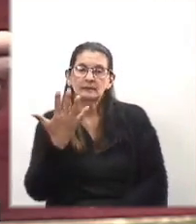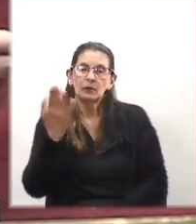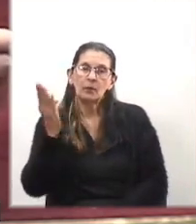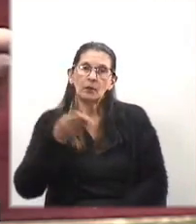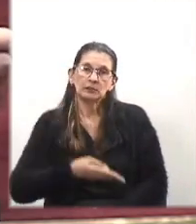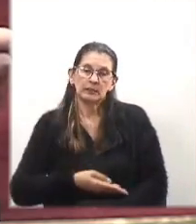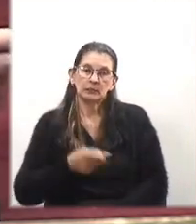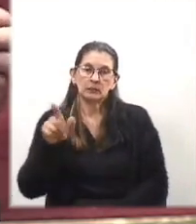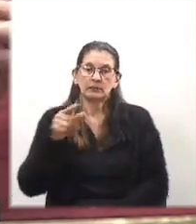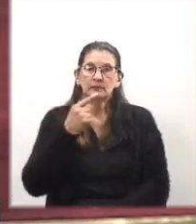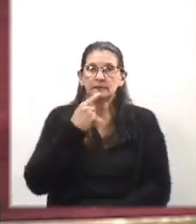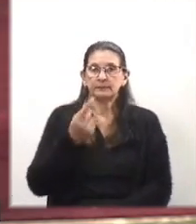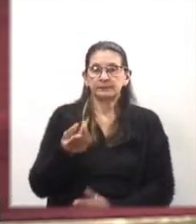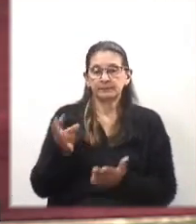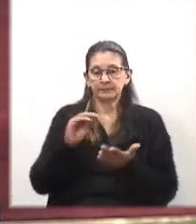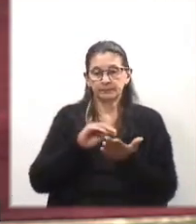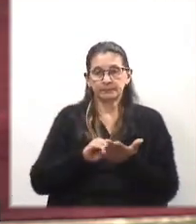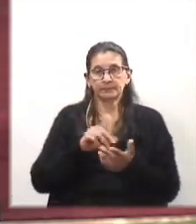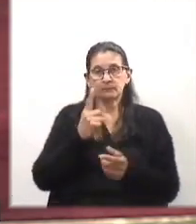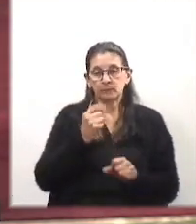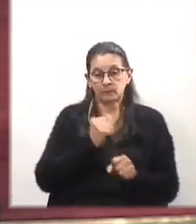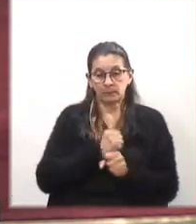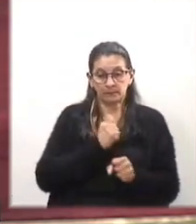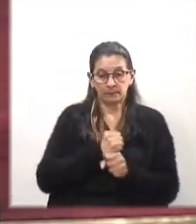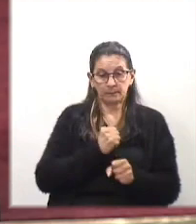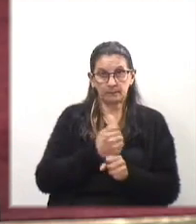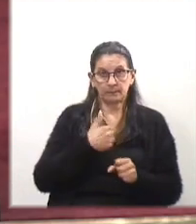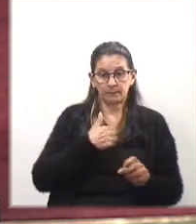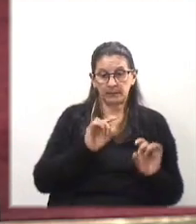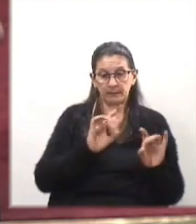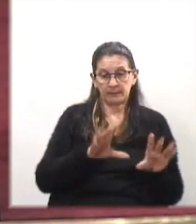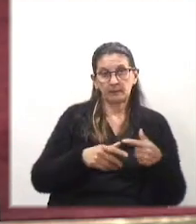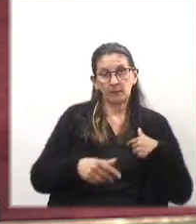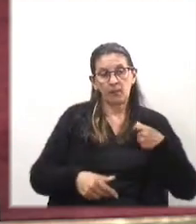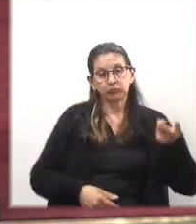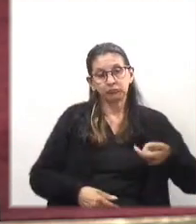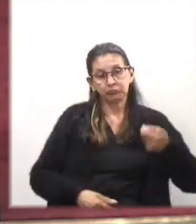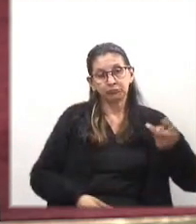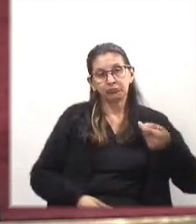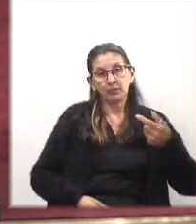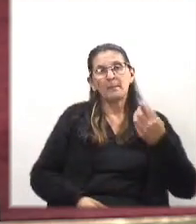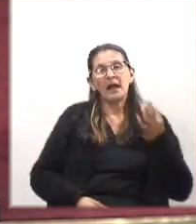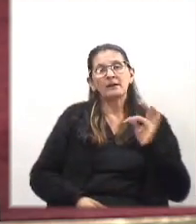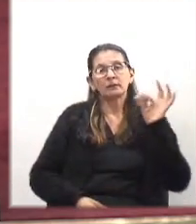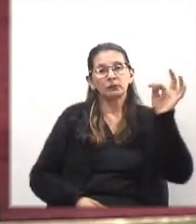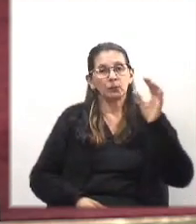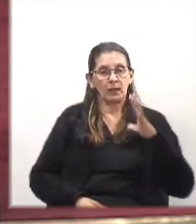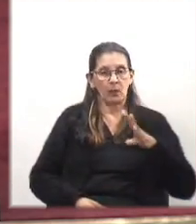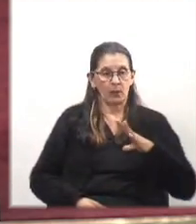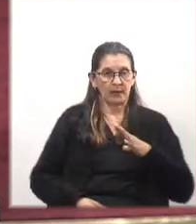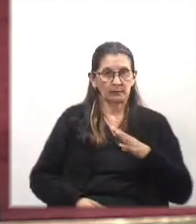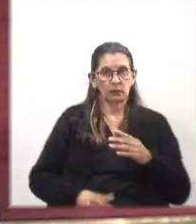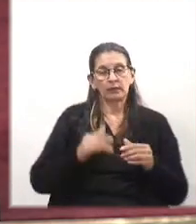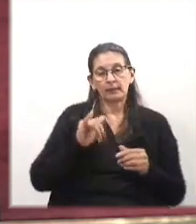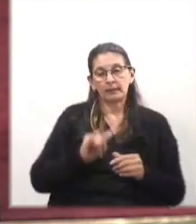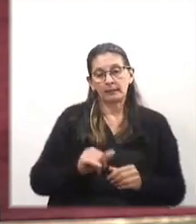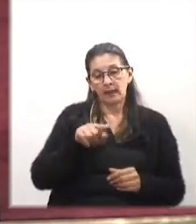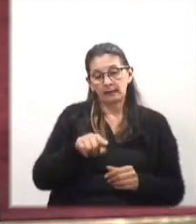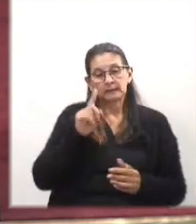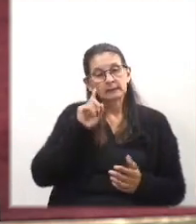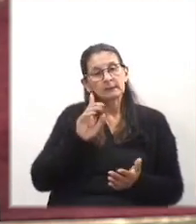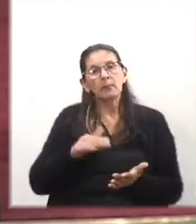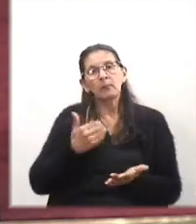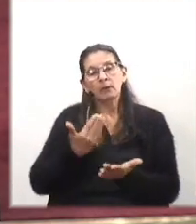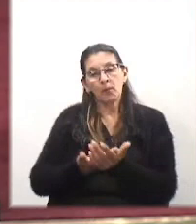que implicaría el absurdo de que un trabajador dependiente pague los aportes patronales para su jubilación. Atento a esto, se